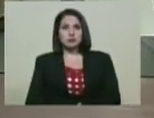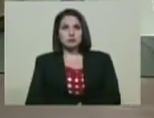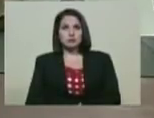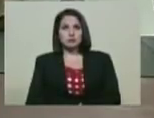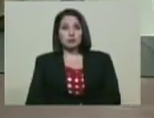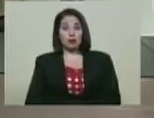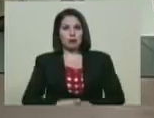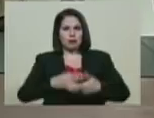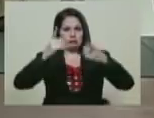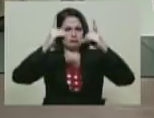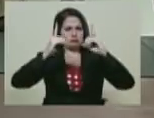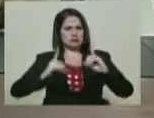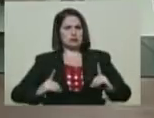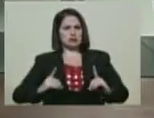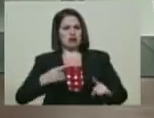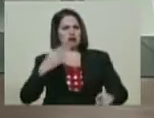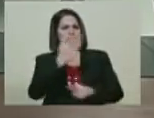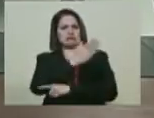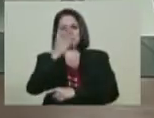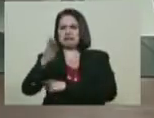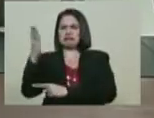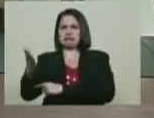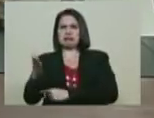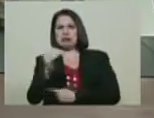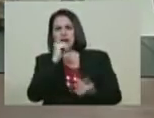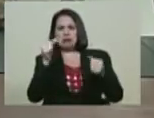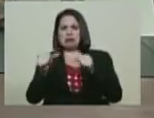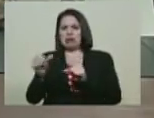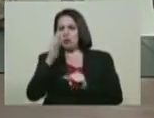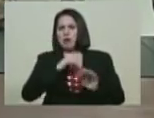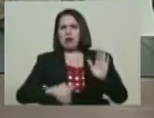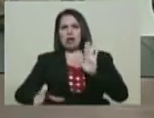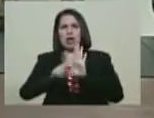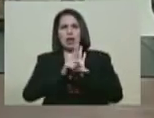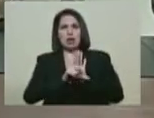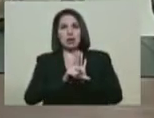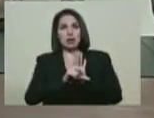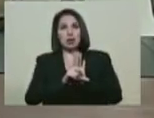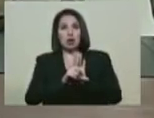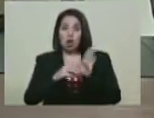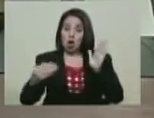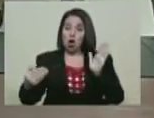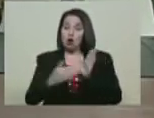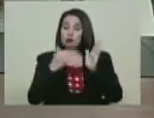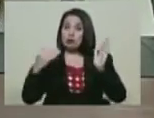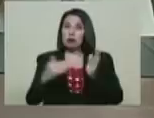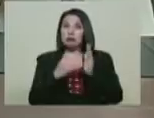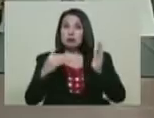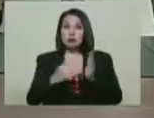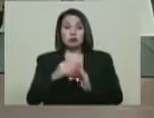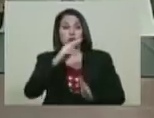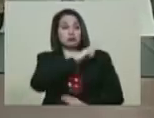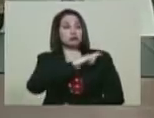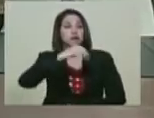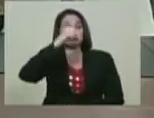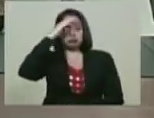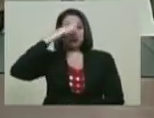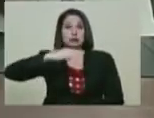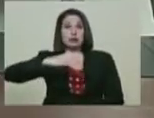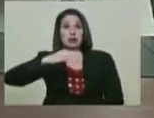Toman unas decisiones de sanciones estas espurias, ilegales, contra oficiales importantes de la Fuerza Armada y